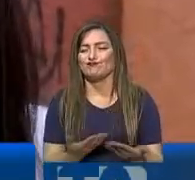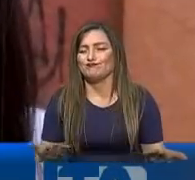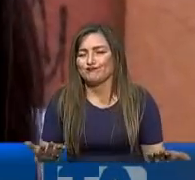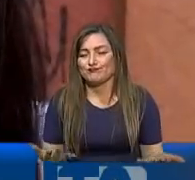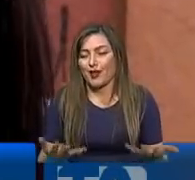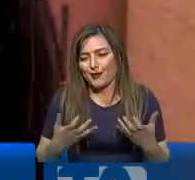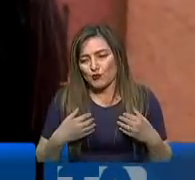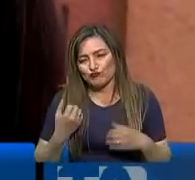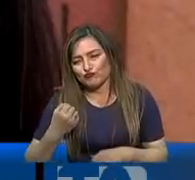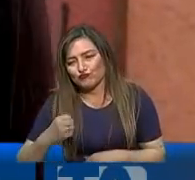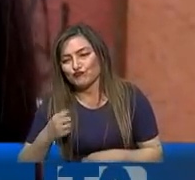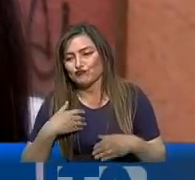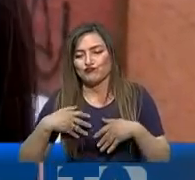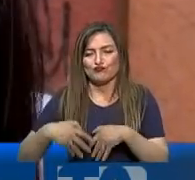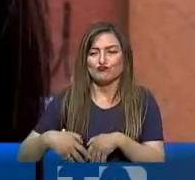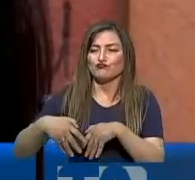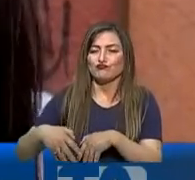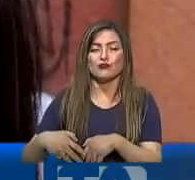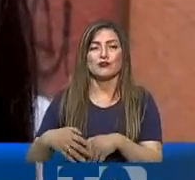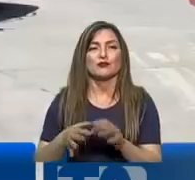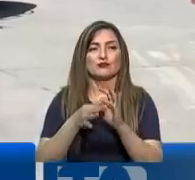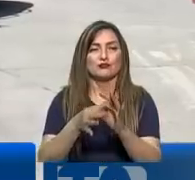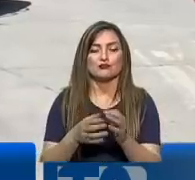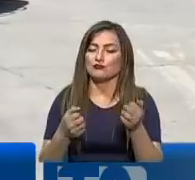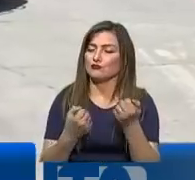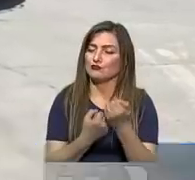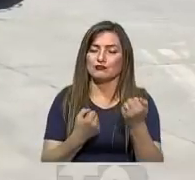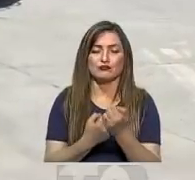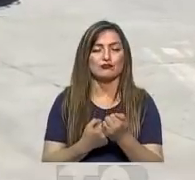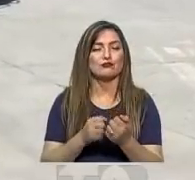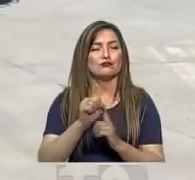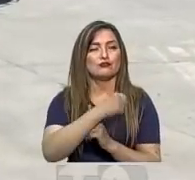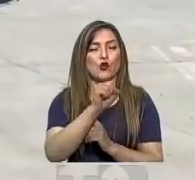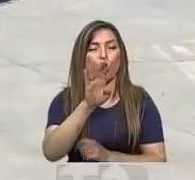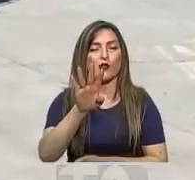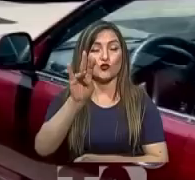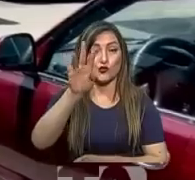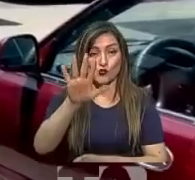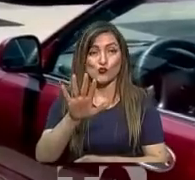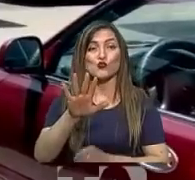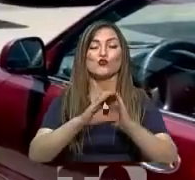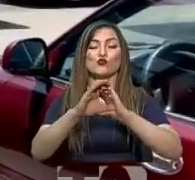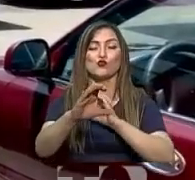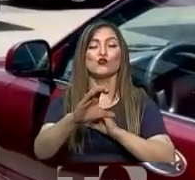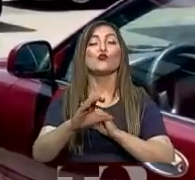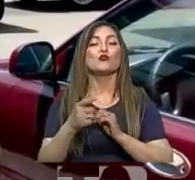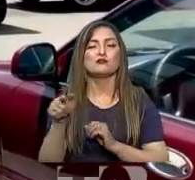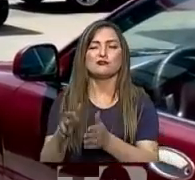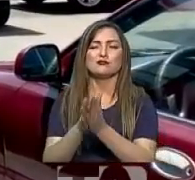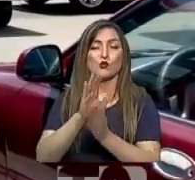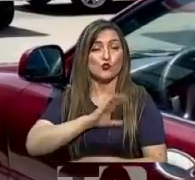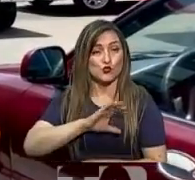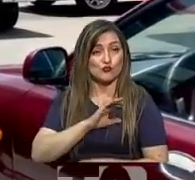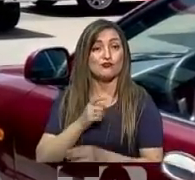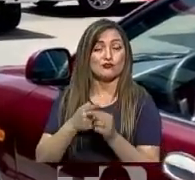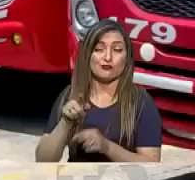debemos poner el brazo, el hombro para poder colaborar en esta situación. Los 475 buses urbanos piden al municipio de Cuenca, que mantiene